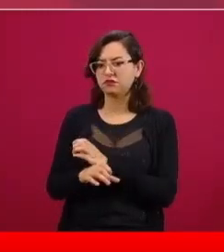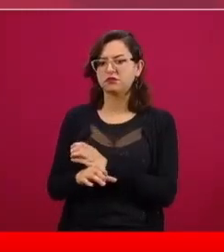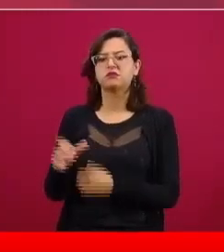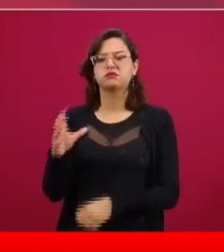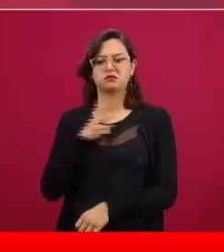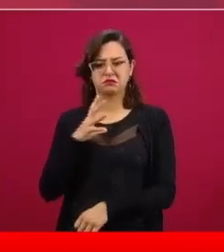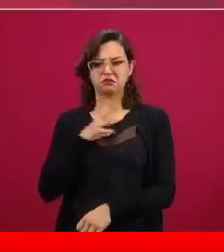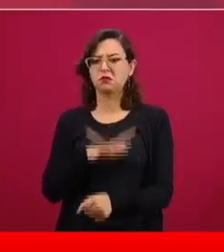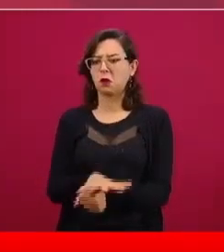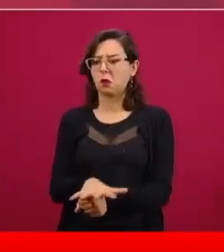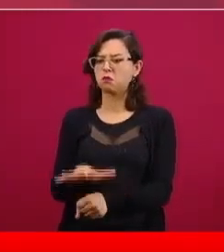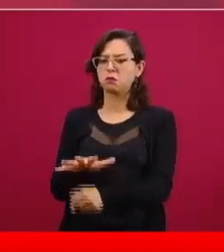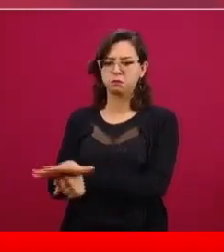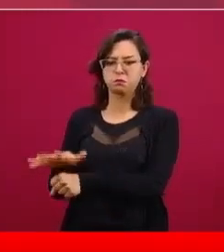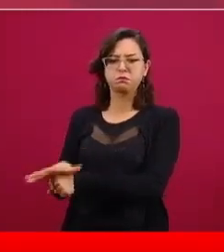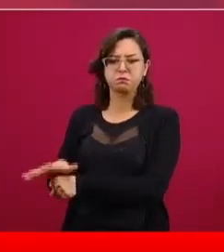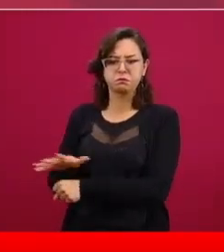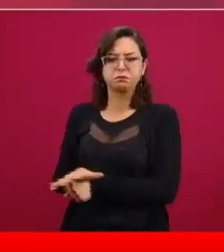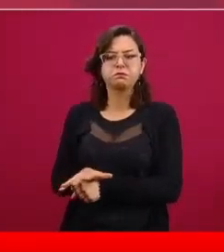suficientes,